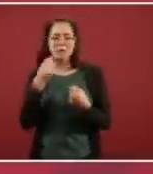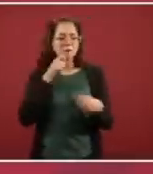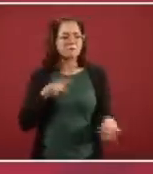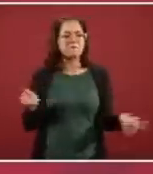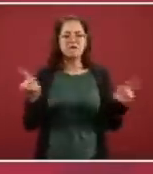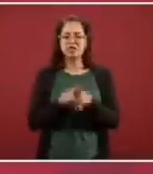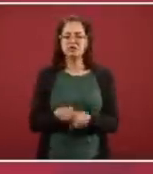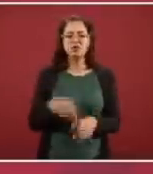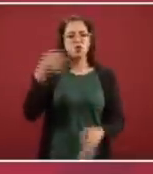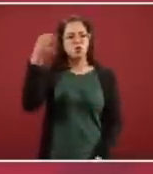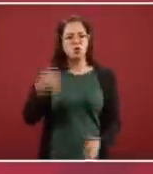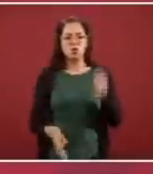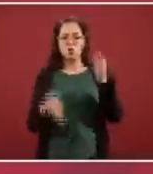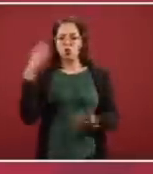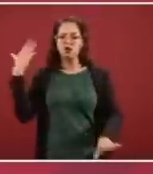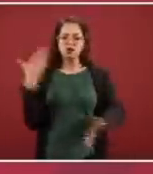diputados.